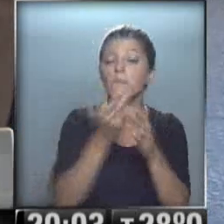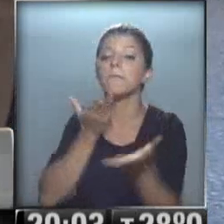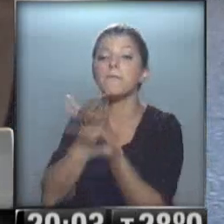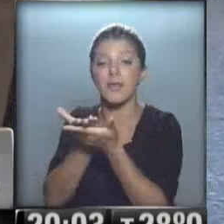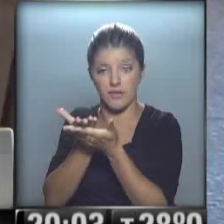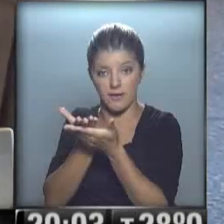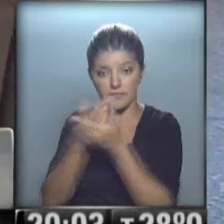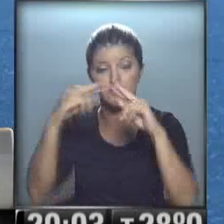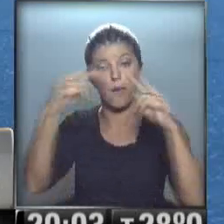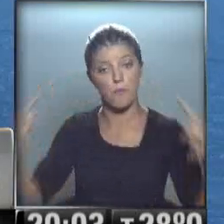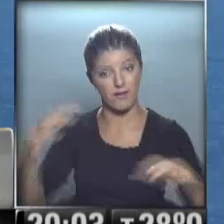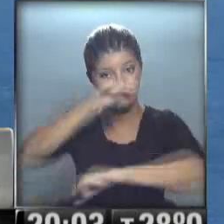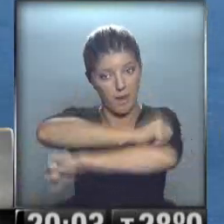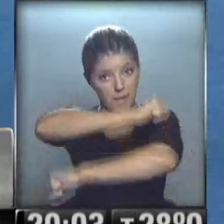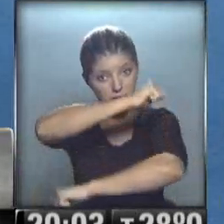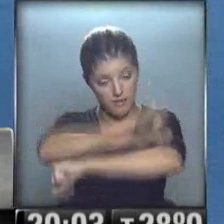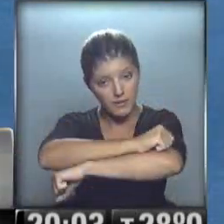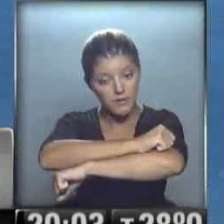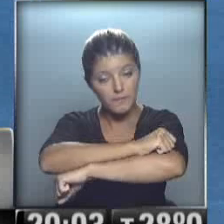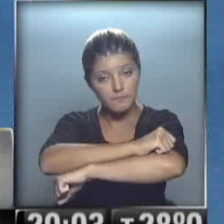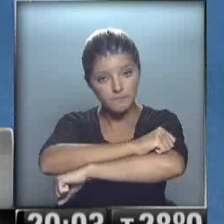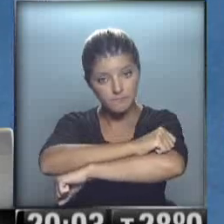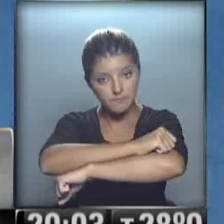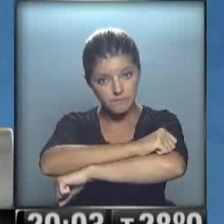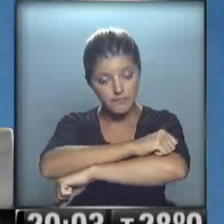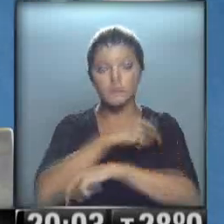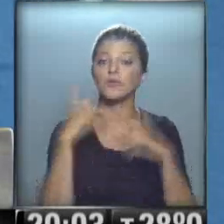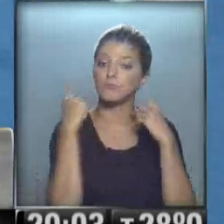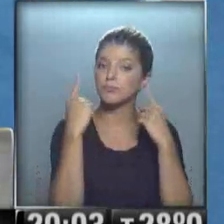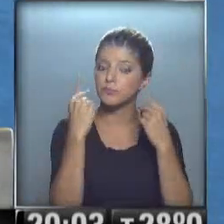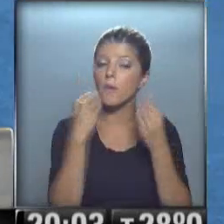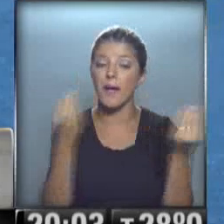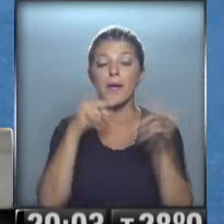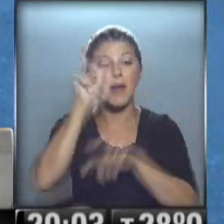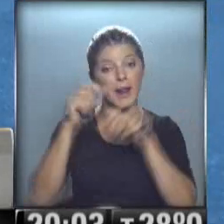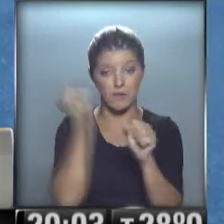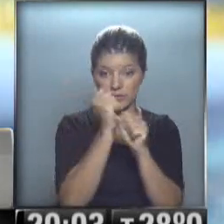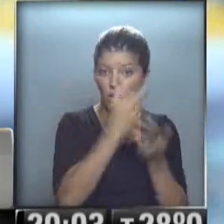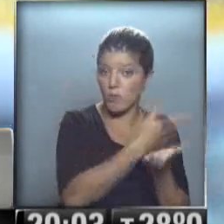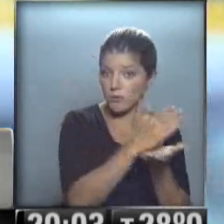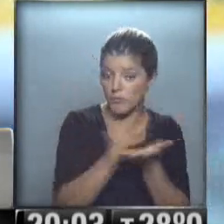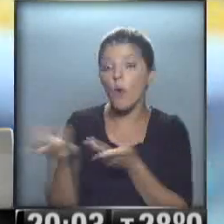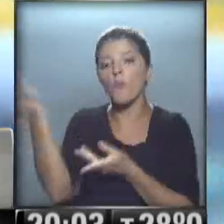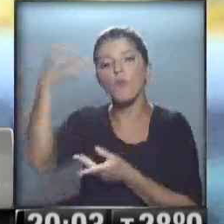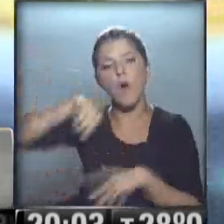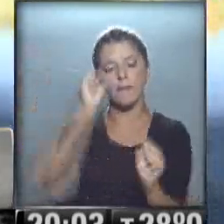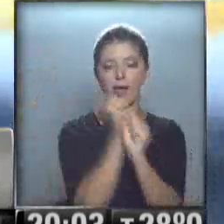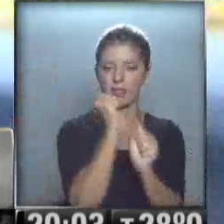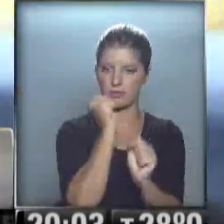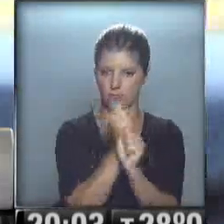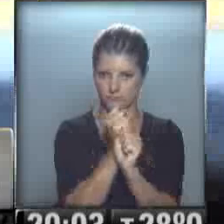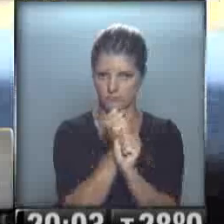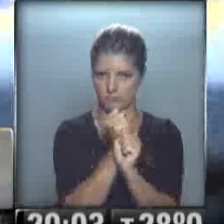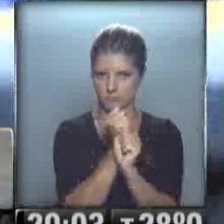une el sur del conurbano con el barrio porteño de La Boca, para que los despedidos cumplan sus tareas y sean